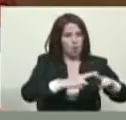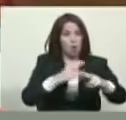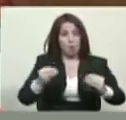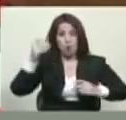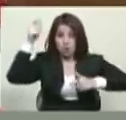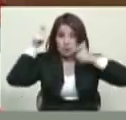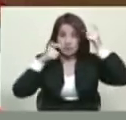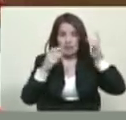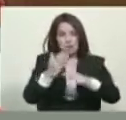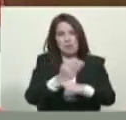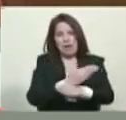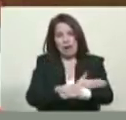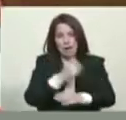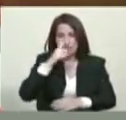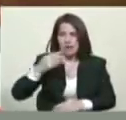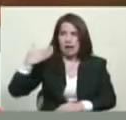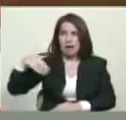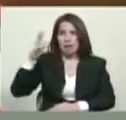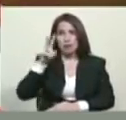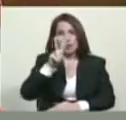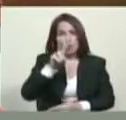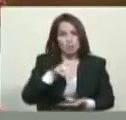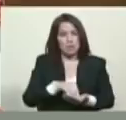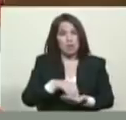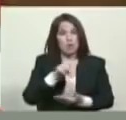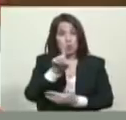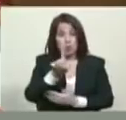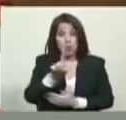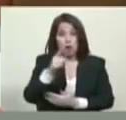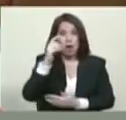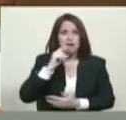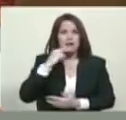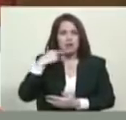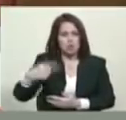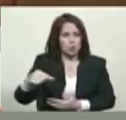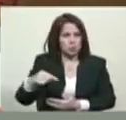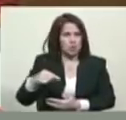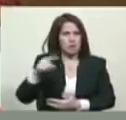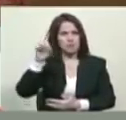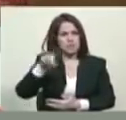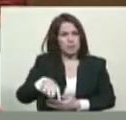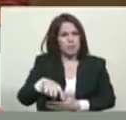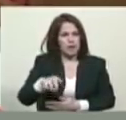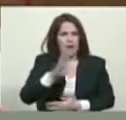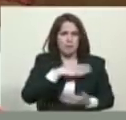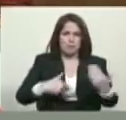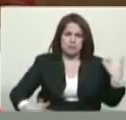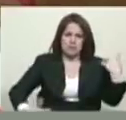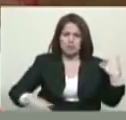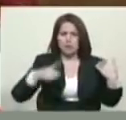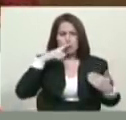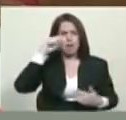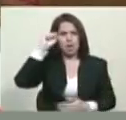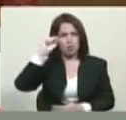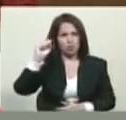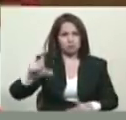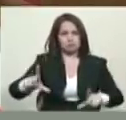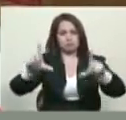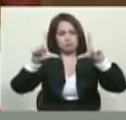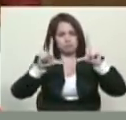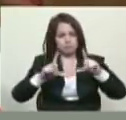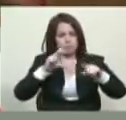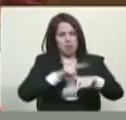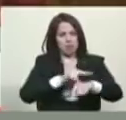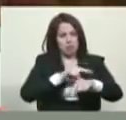Hugo Chávez, quien en el año 2001 lo recibió en Rusia, y al presidente constitucional de la República Bolivariana de Venezuela, Nicolás Maduro, a quien